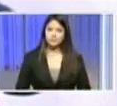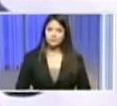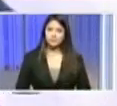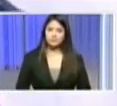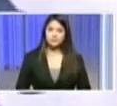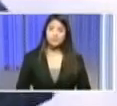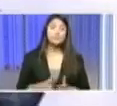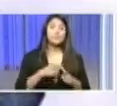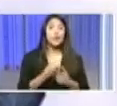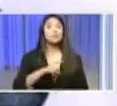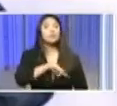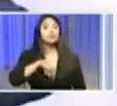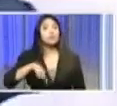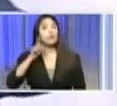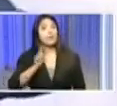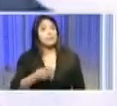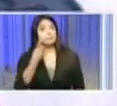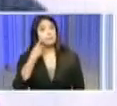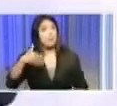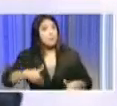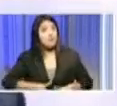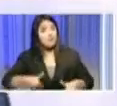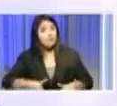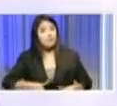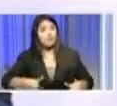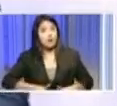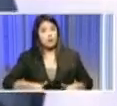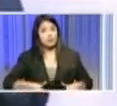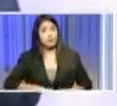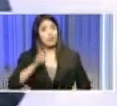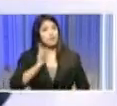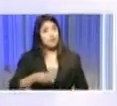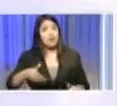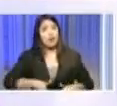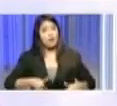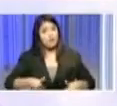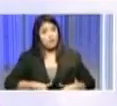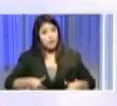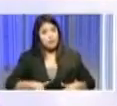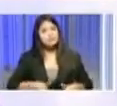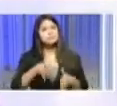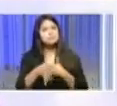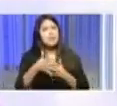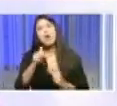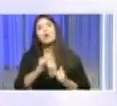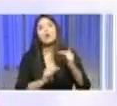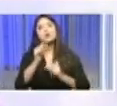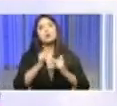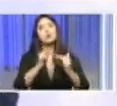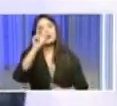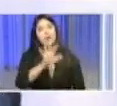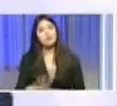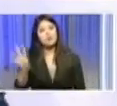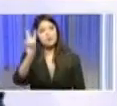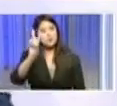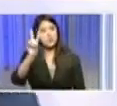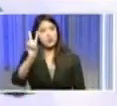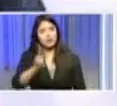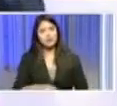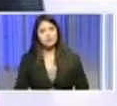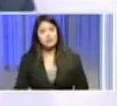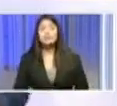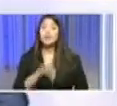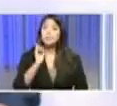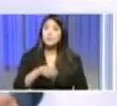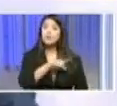Y por eso es que nosotros tenemos que hacer un esfuerzo extra para construir el país y para